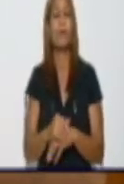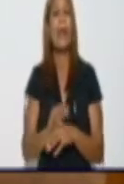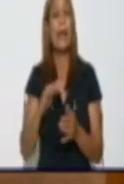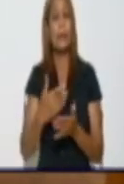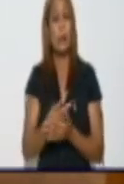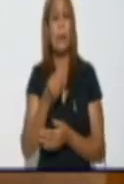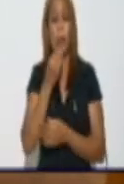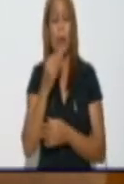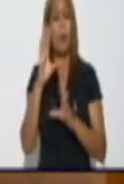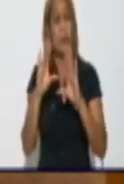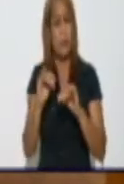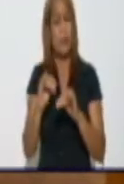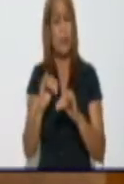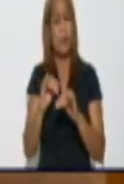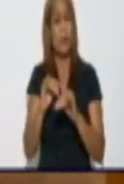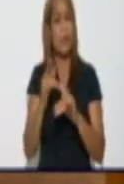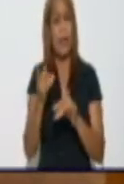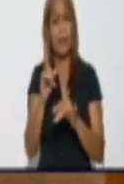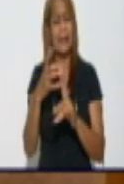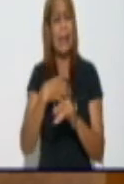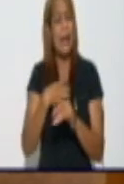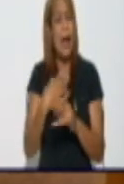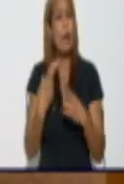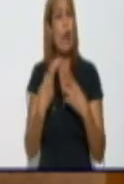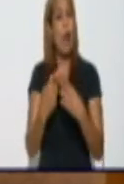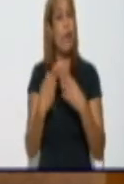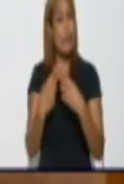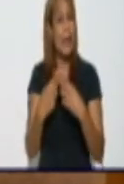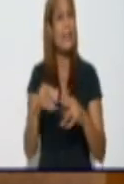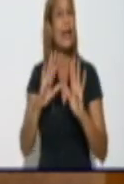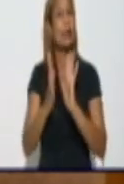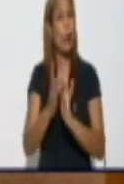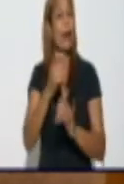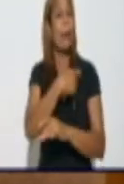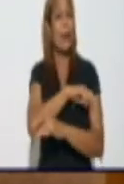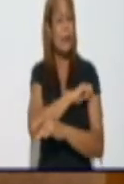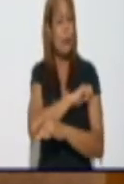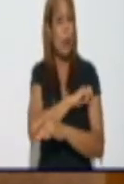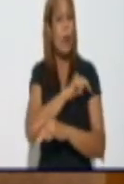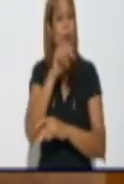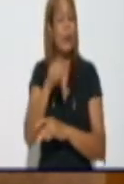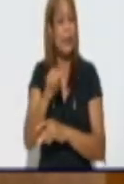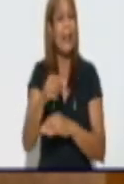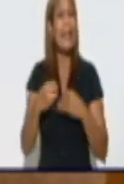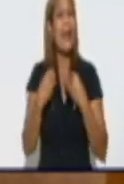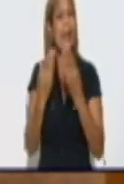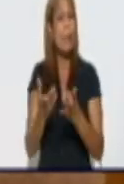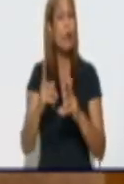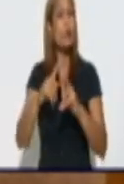podemos decir, protegidos. Y le daremos solución a todo a estas quejas que nosotros tenemos